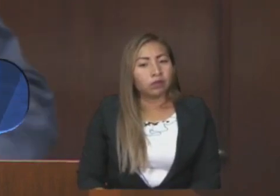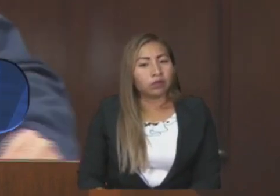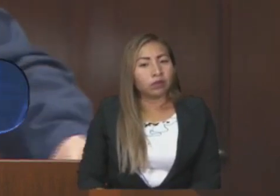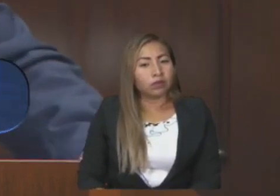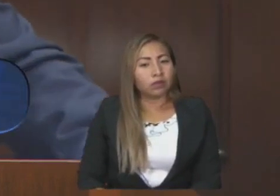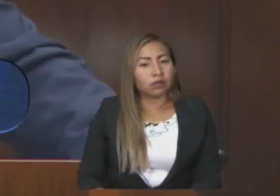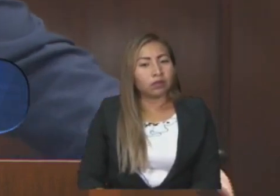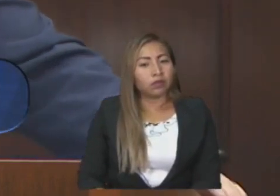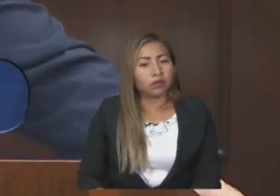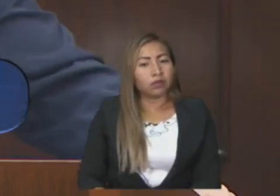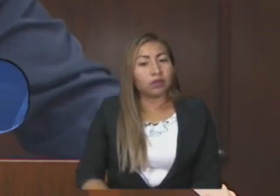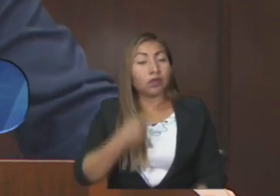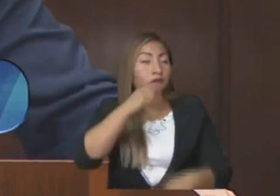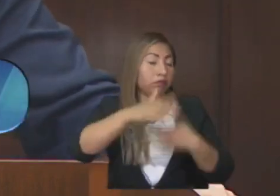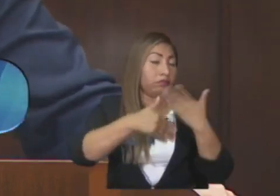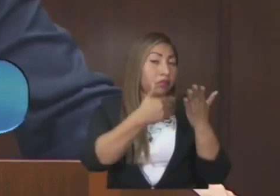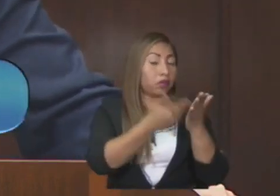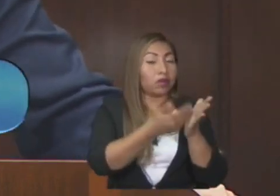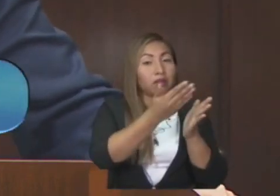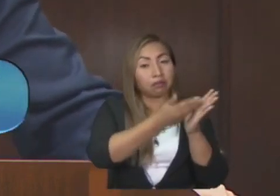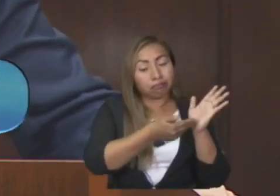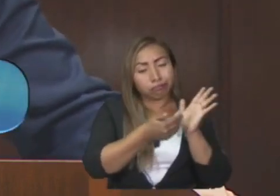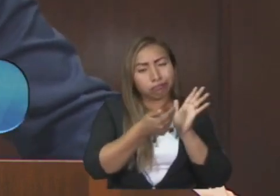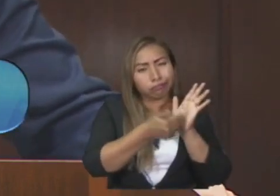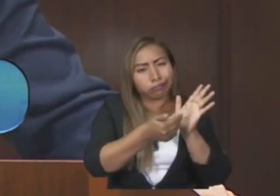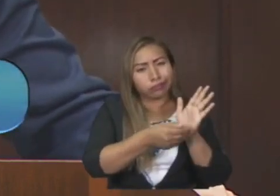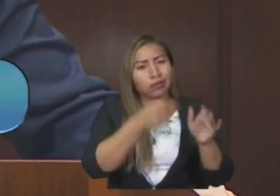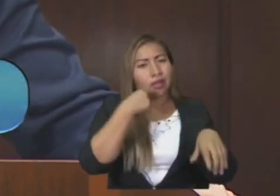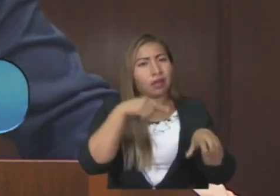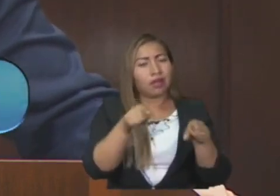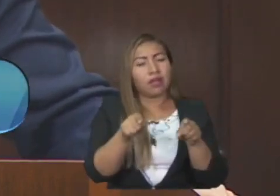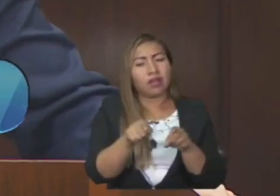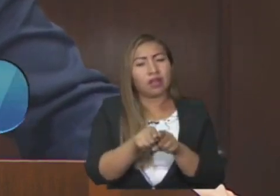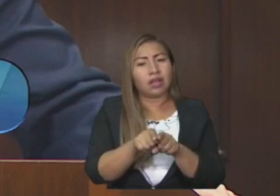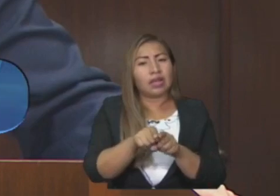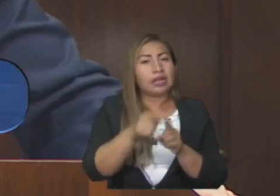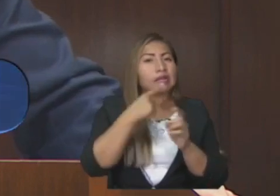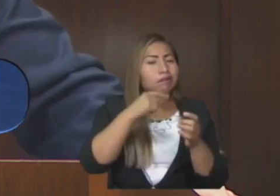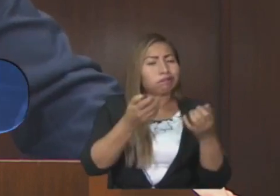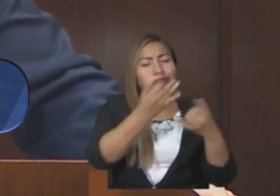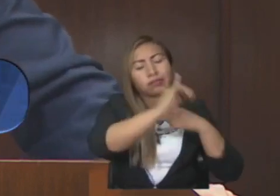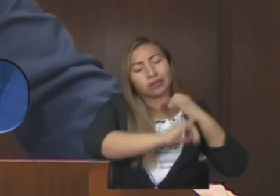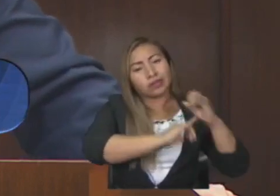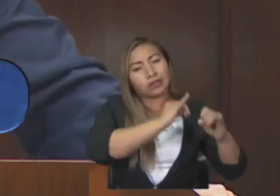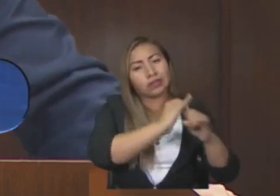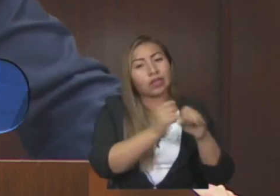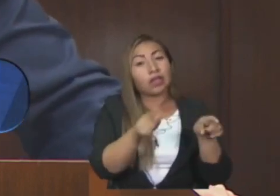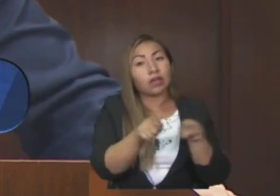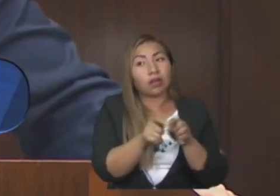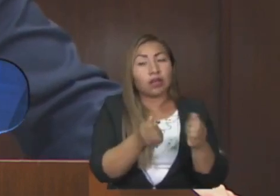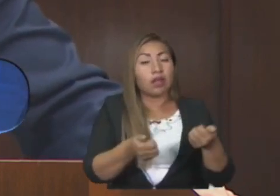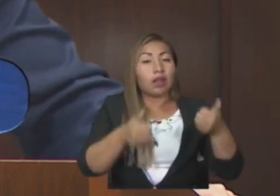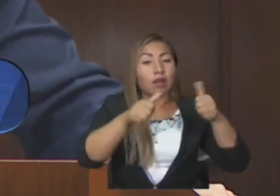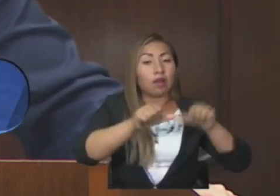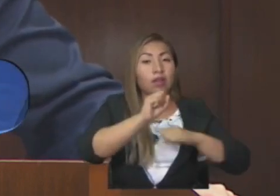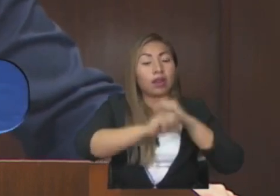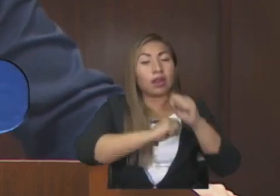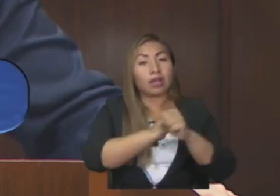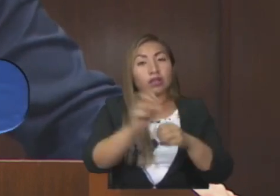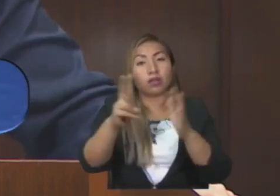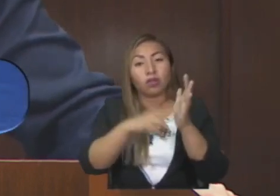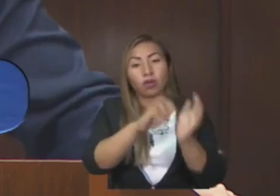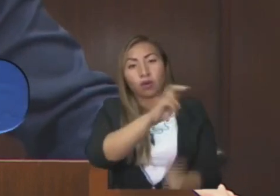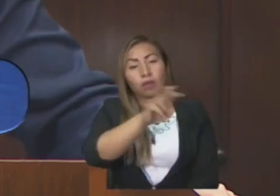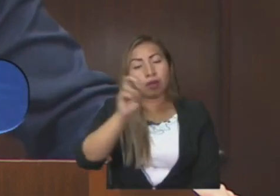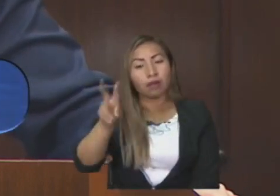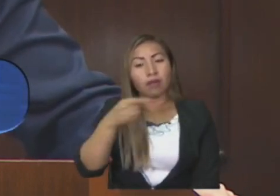propuestas presentadas son inconsistentes con los estándares internacionales y con el acuerdo del 2022, en la que